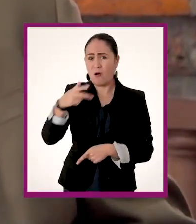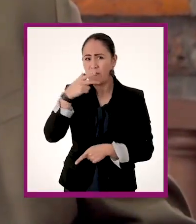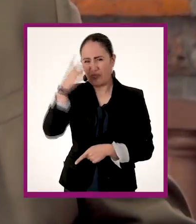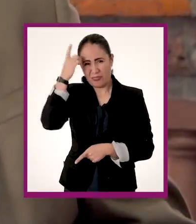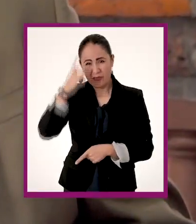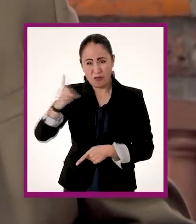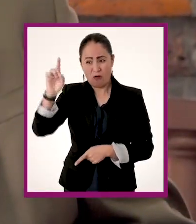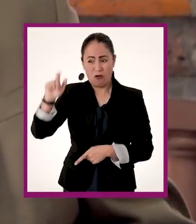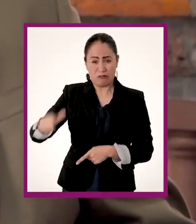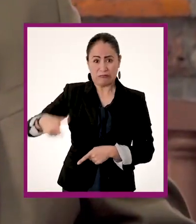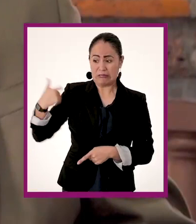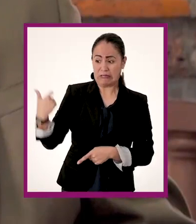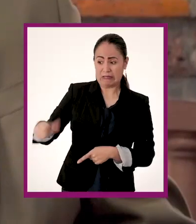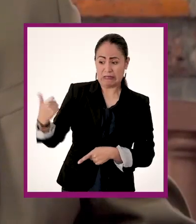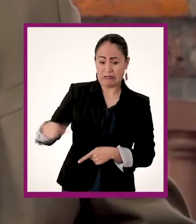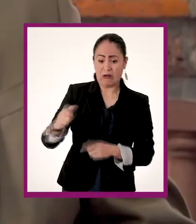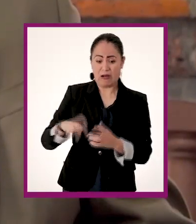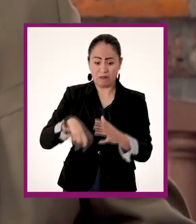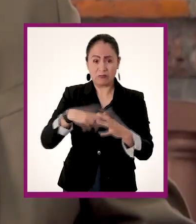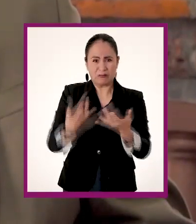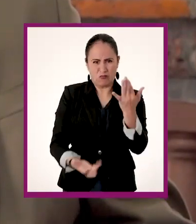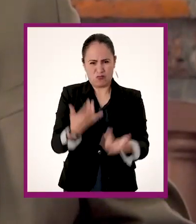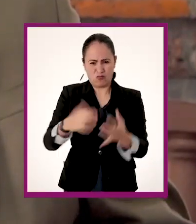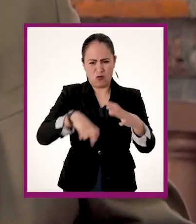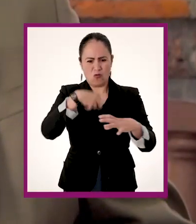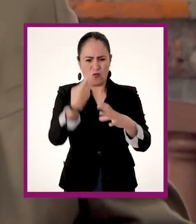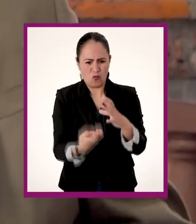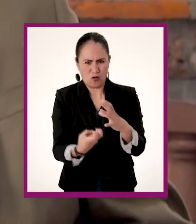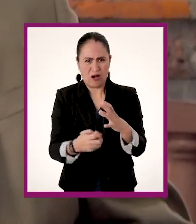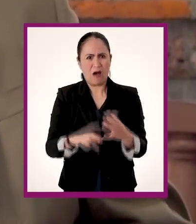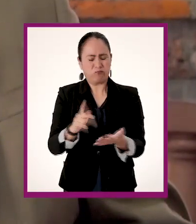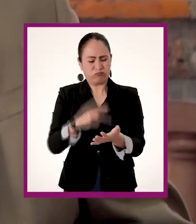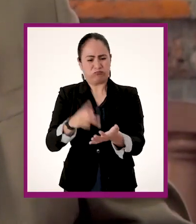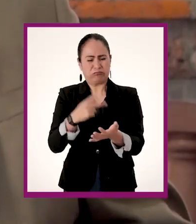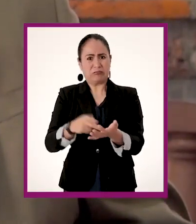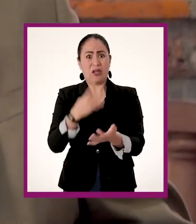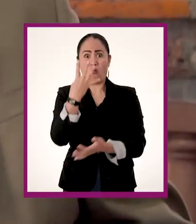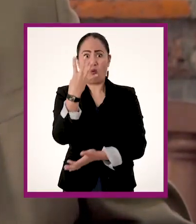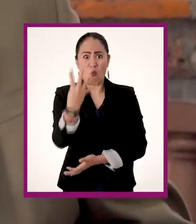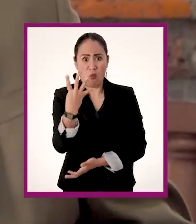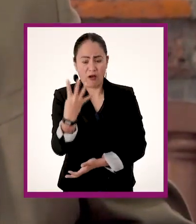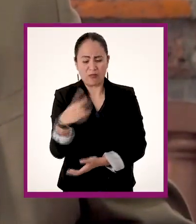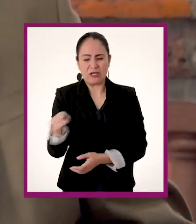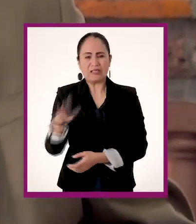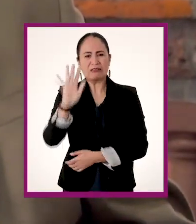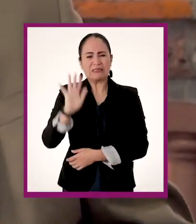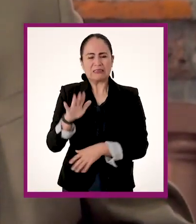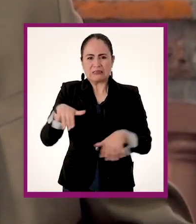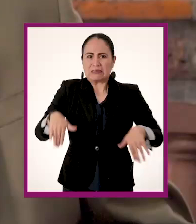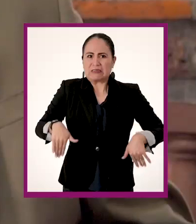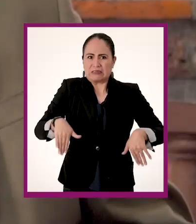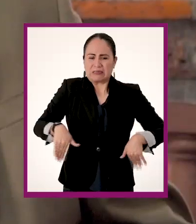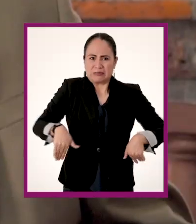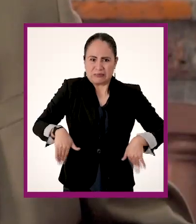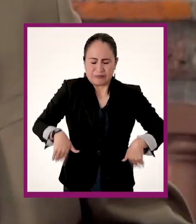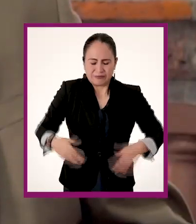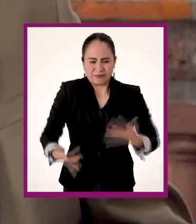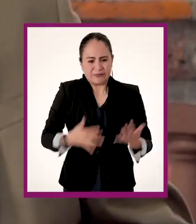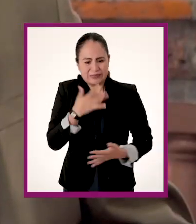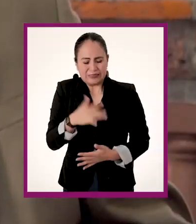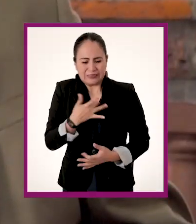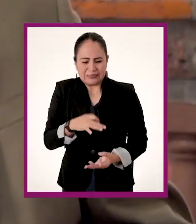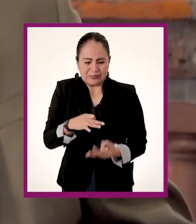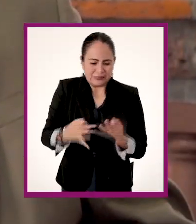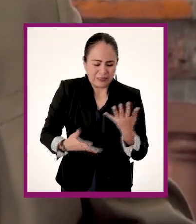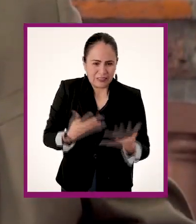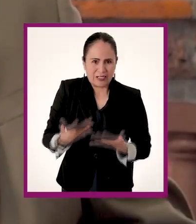Su cara llena de acné. Pero sin embargo, mientras que Tecocistecatl lo intenta 4 veces y no